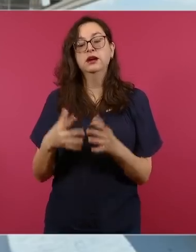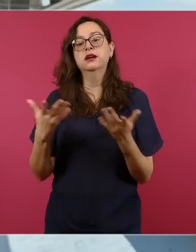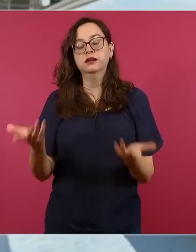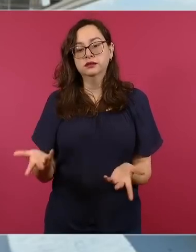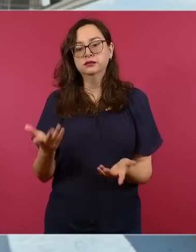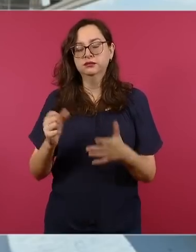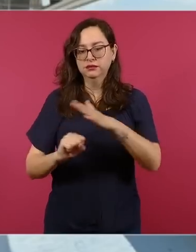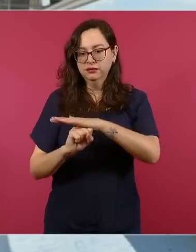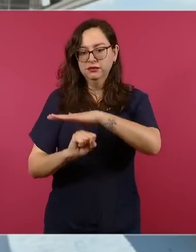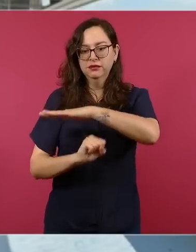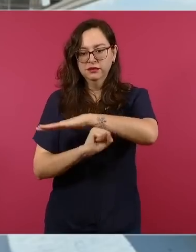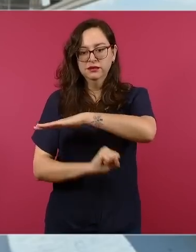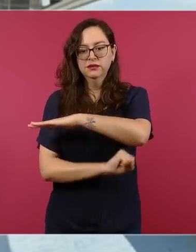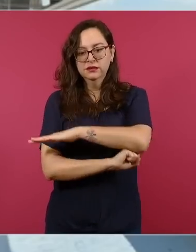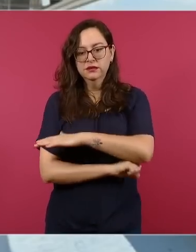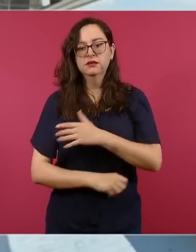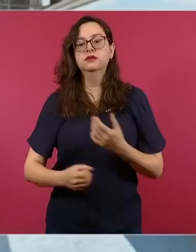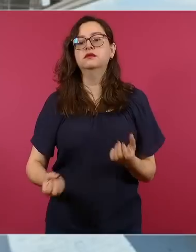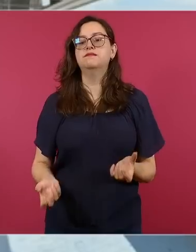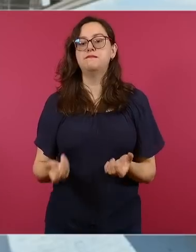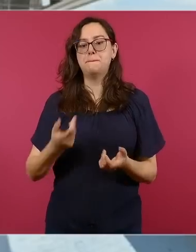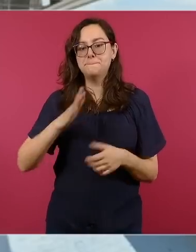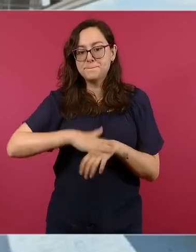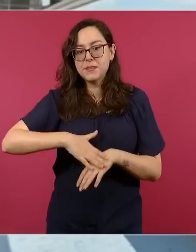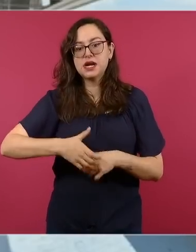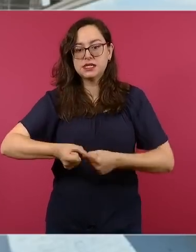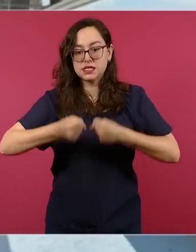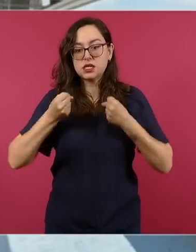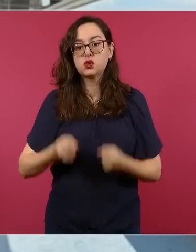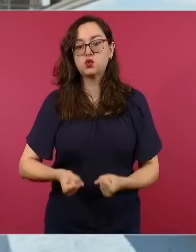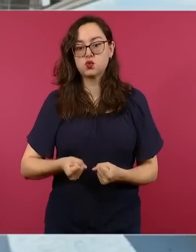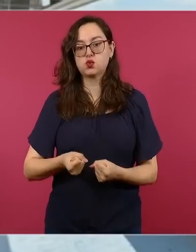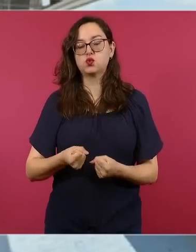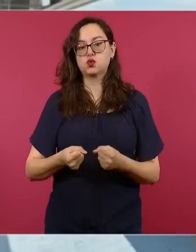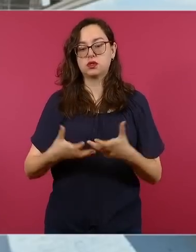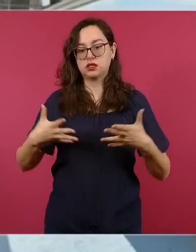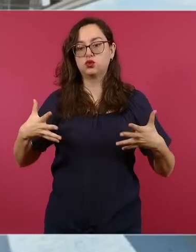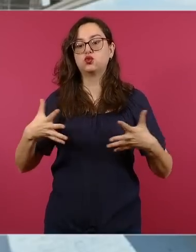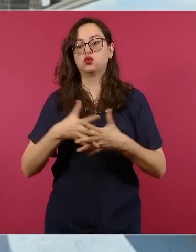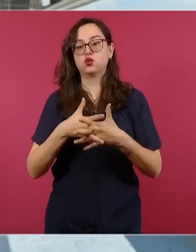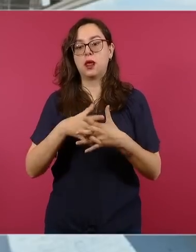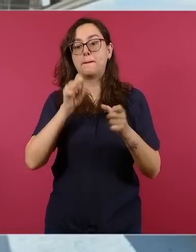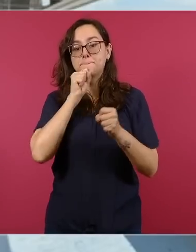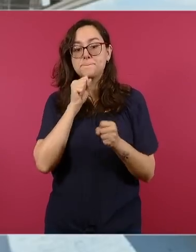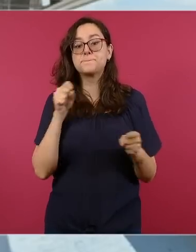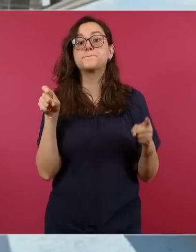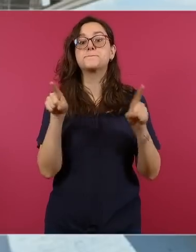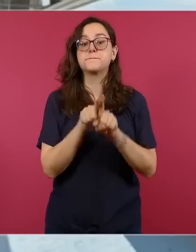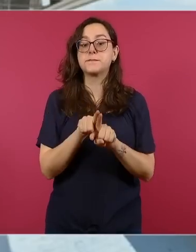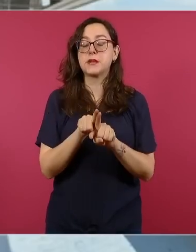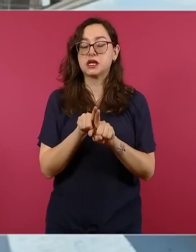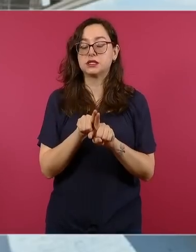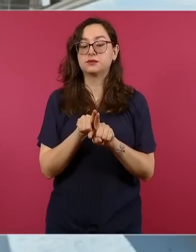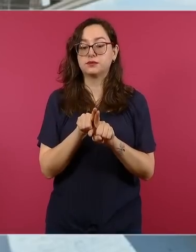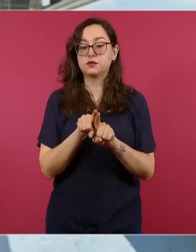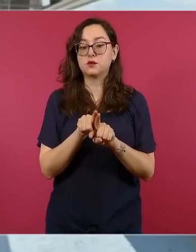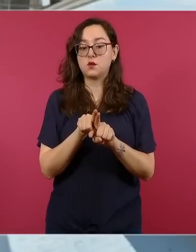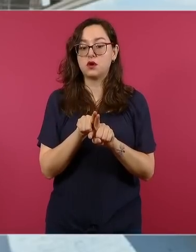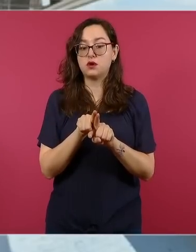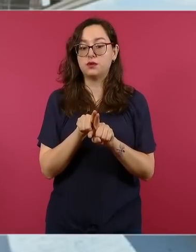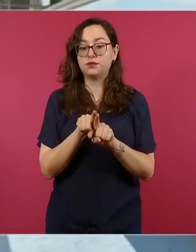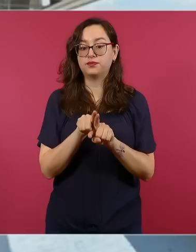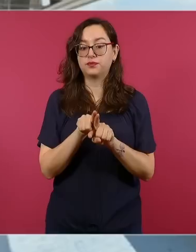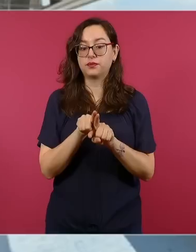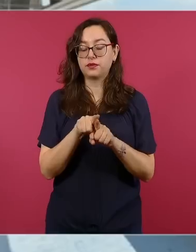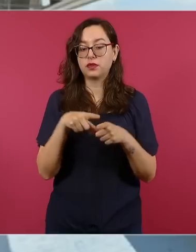la obra de reforzamiento de la estructura y también de la conclusión de muchas